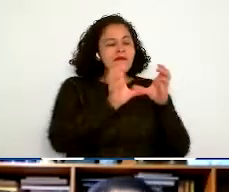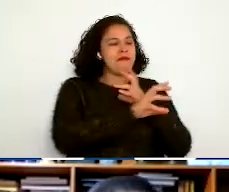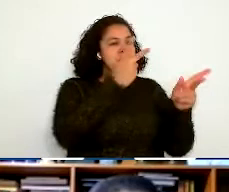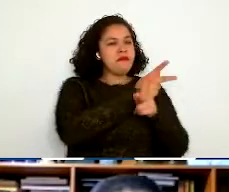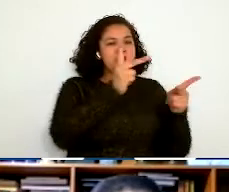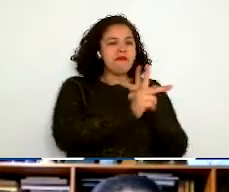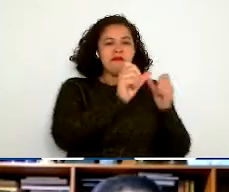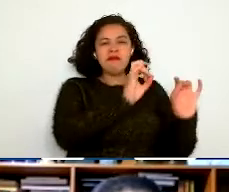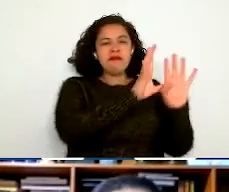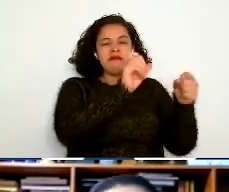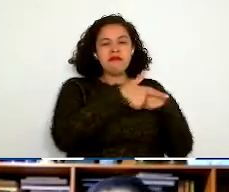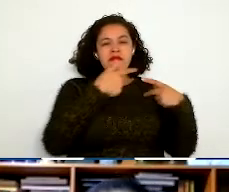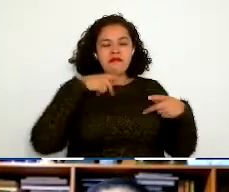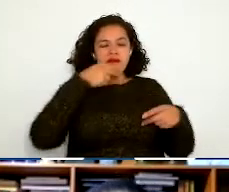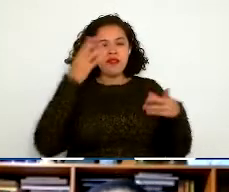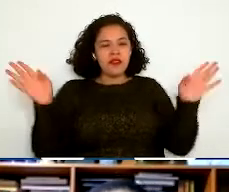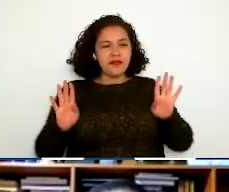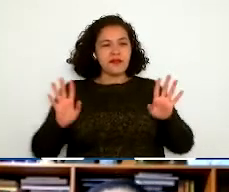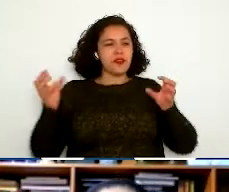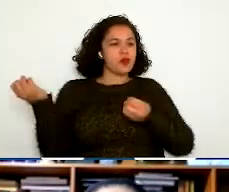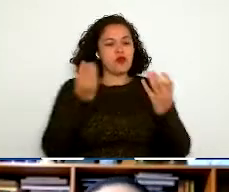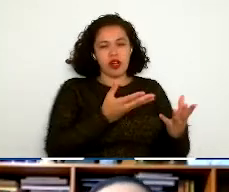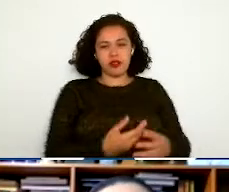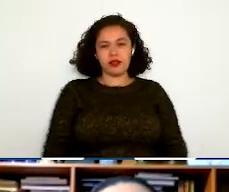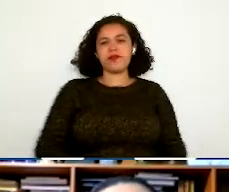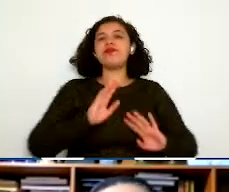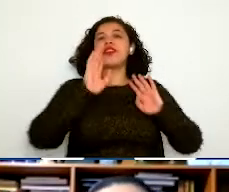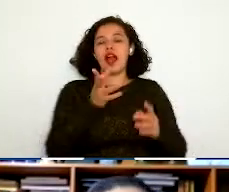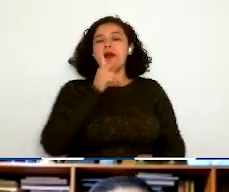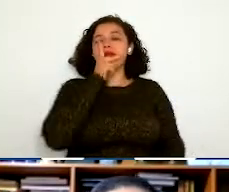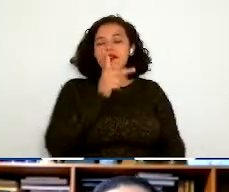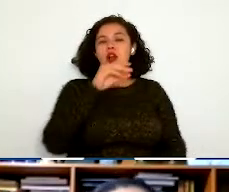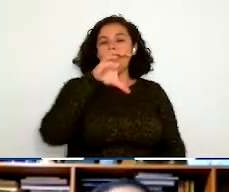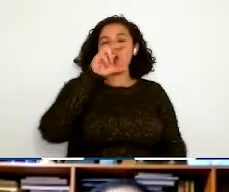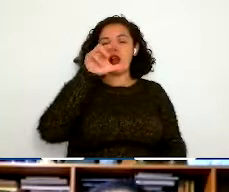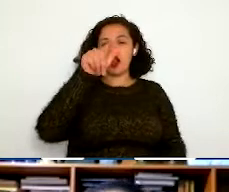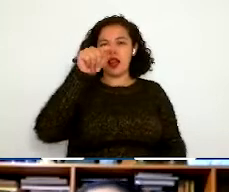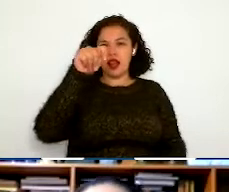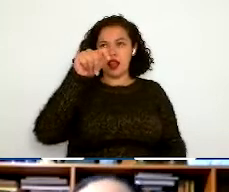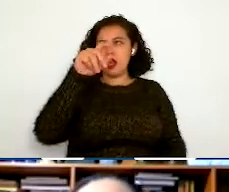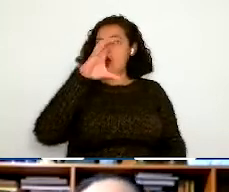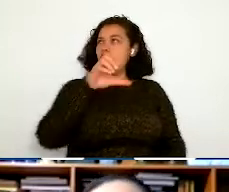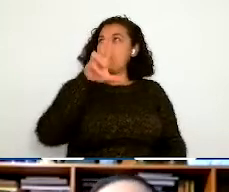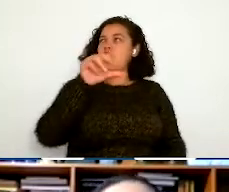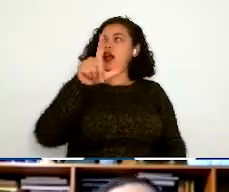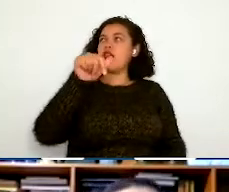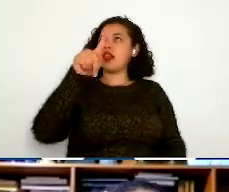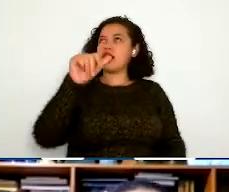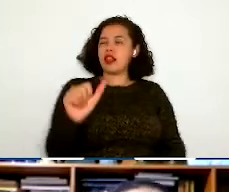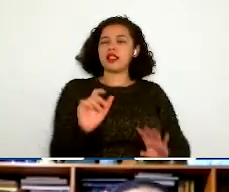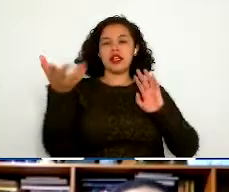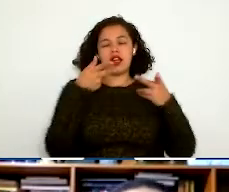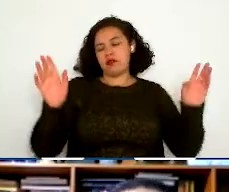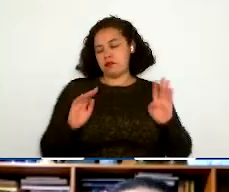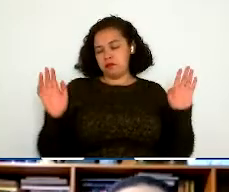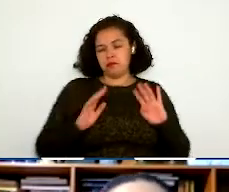un fenómeno. Y de ahí viene este término, ¿no? Qualitas, que es cualidad, ¿no? Finalmente es esa característica